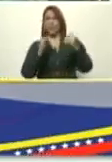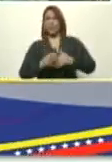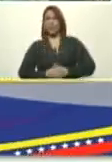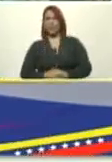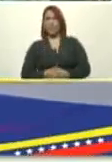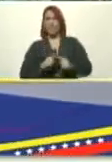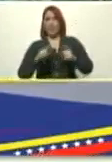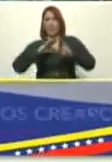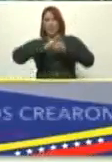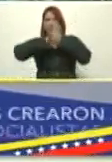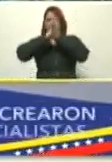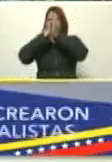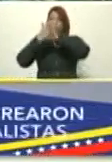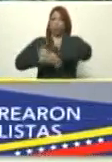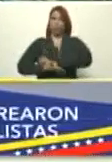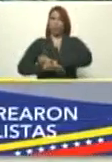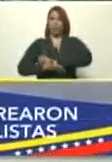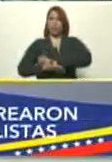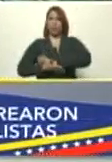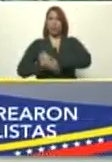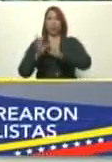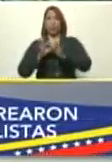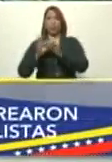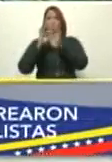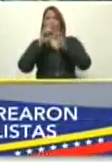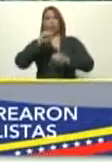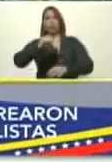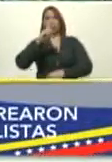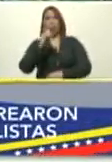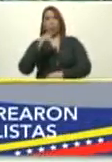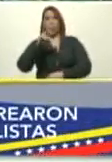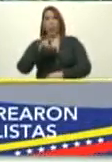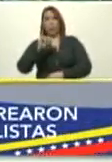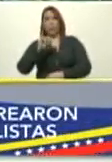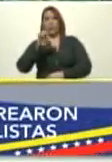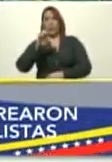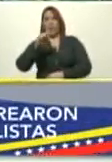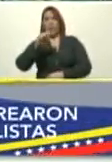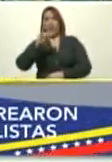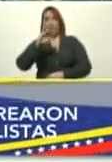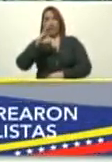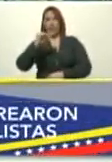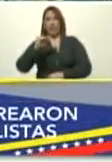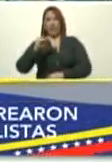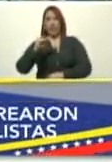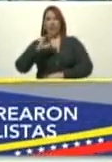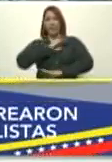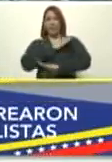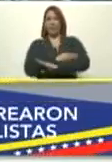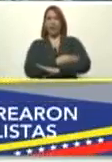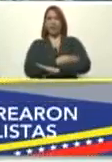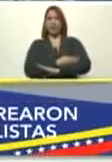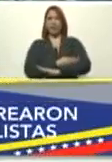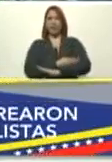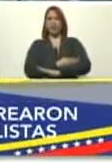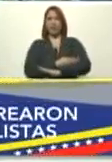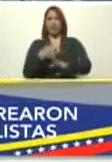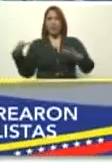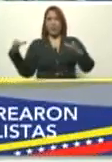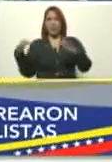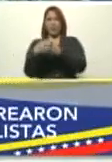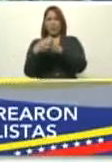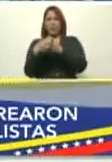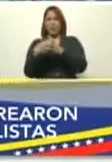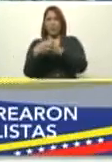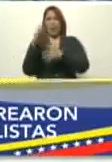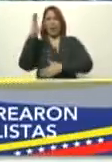para destruir a la Unión Soviética en las fuerzas nazis, en las fuerzas fascistas de Europa. Esa es la